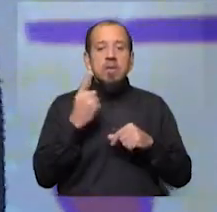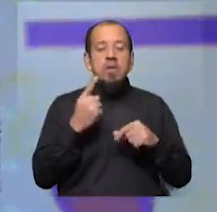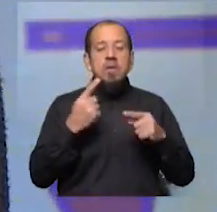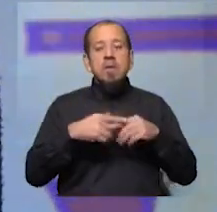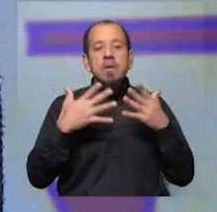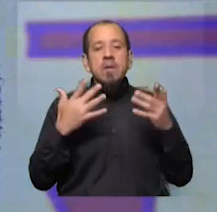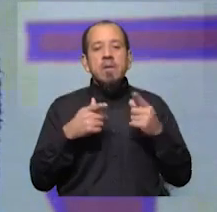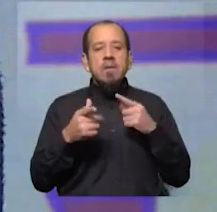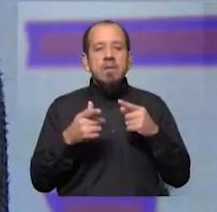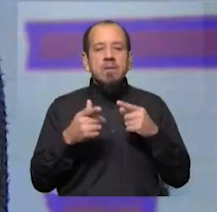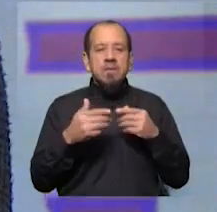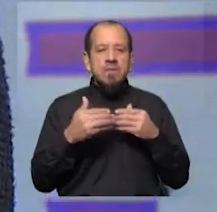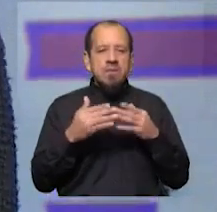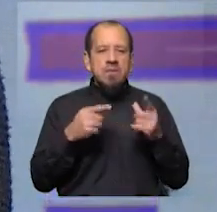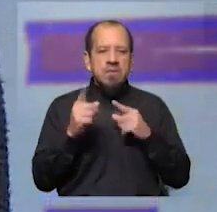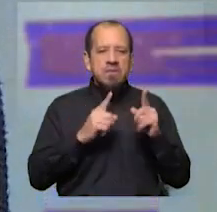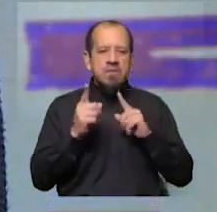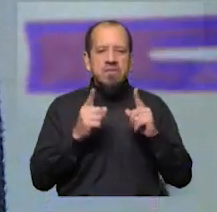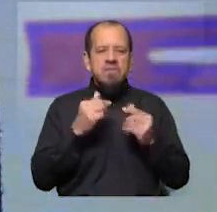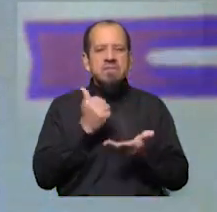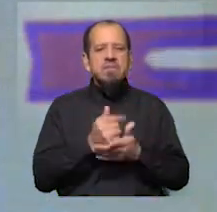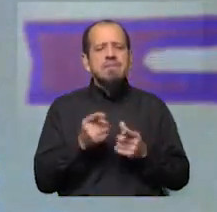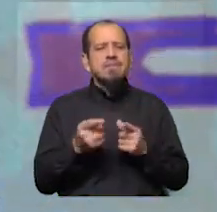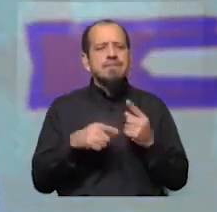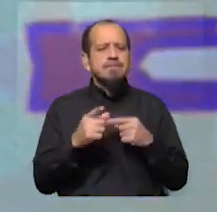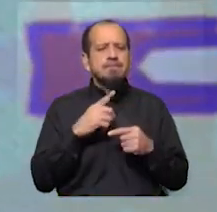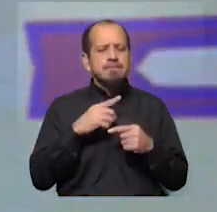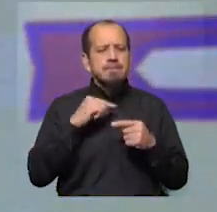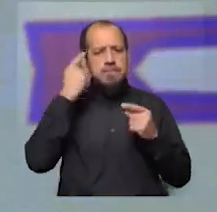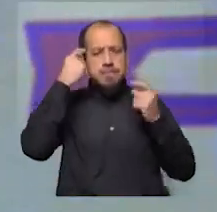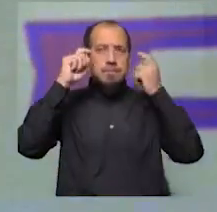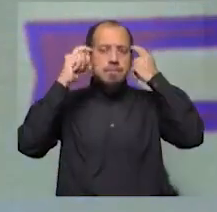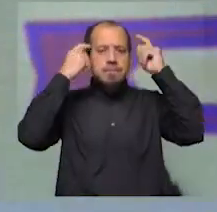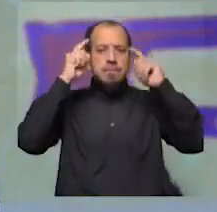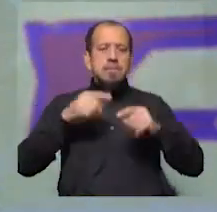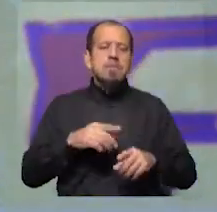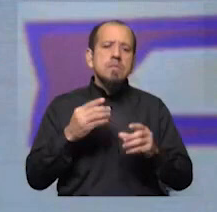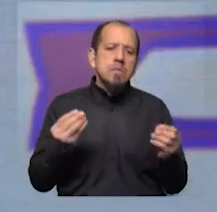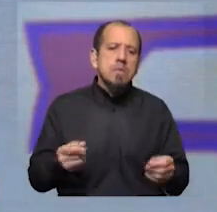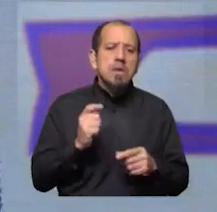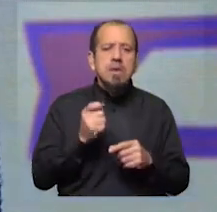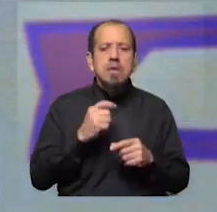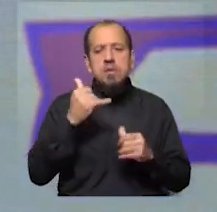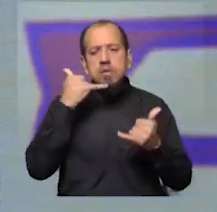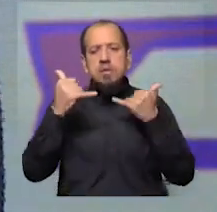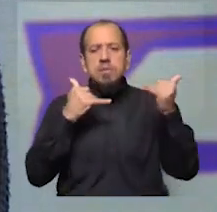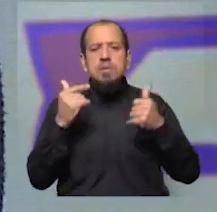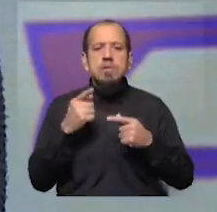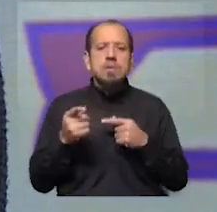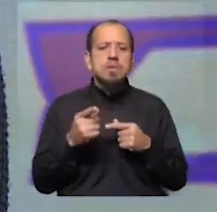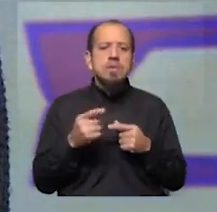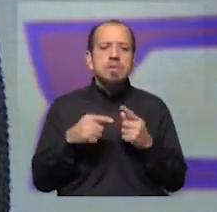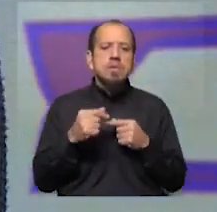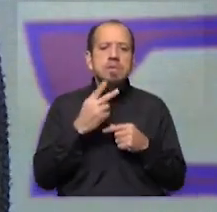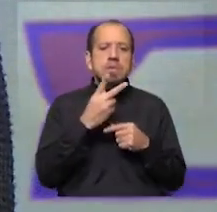Y empezamos como entre algunos de los que estábamos ahí empezamos como a tirar líneas a ver dónde se podía hacer a quién llamar y eso y con lo que